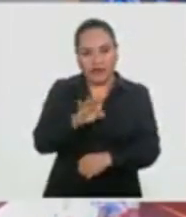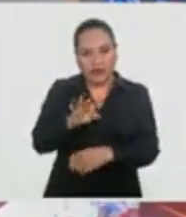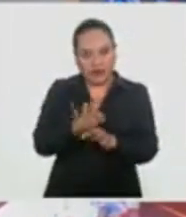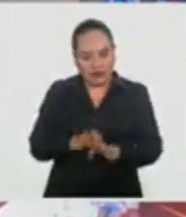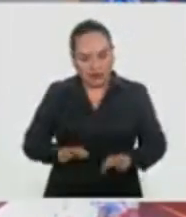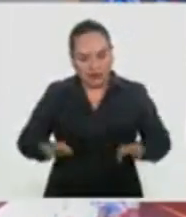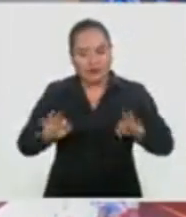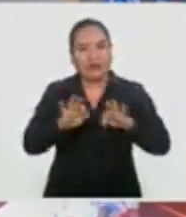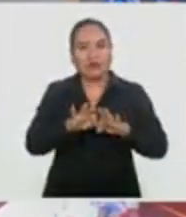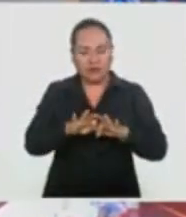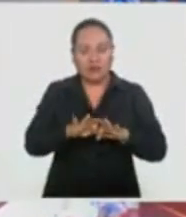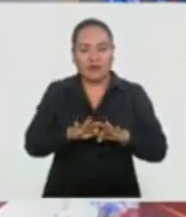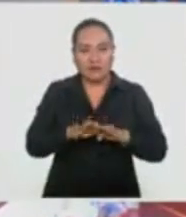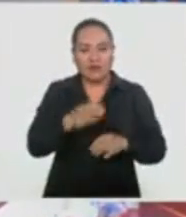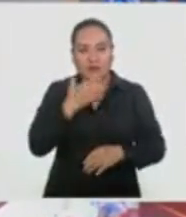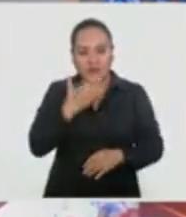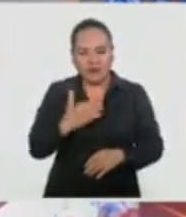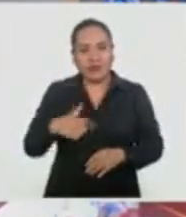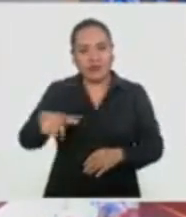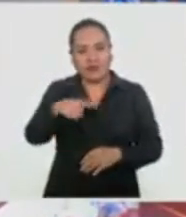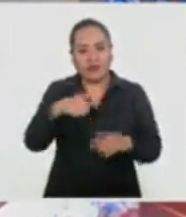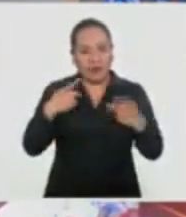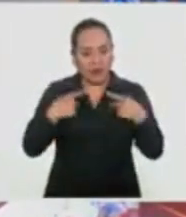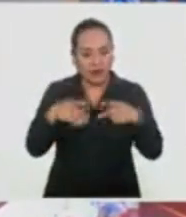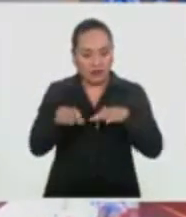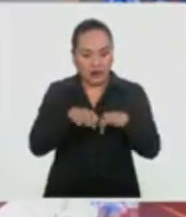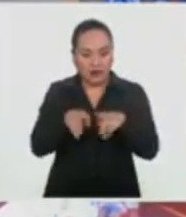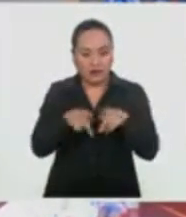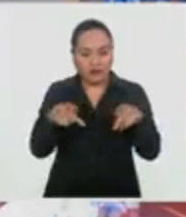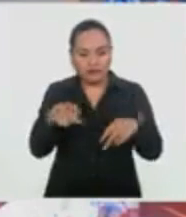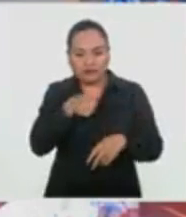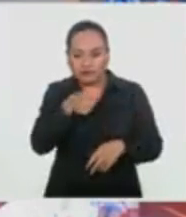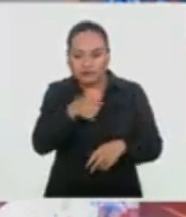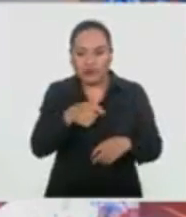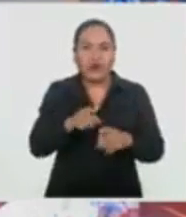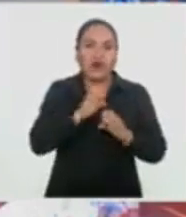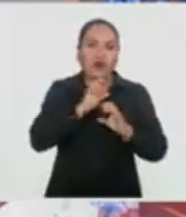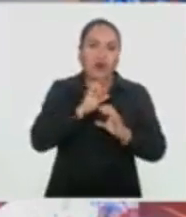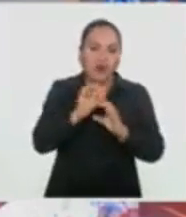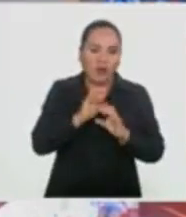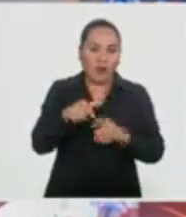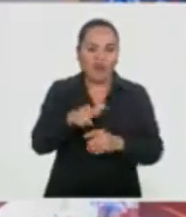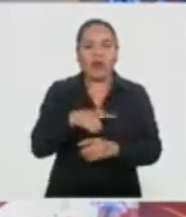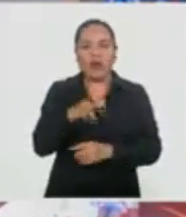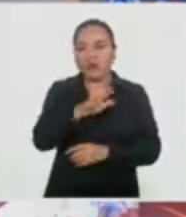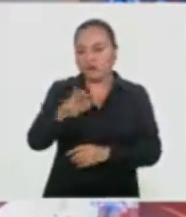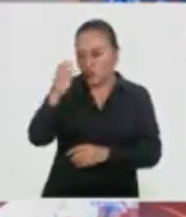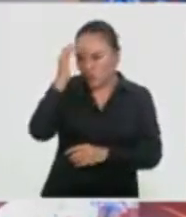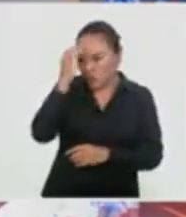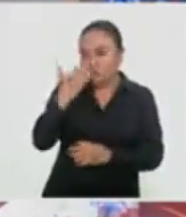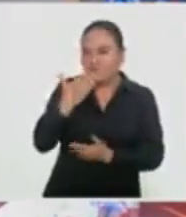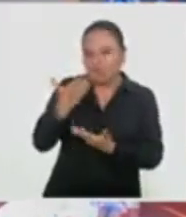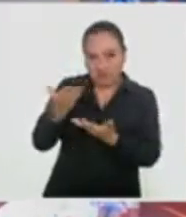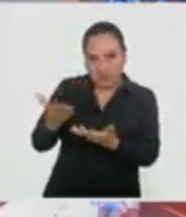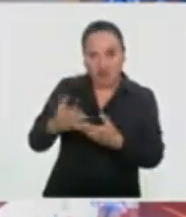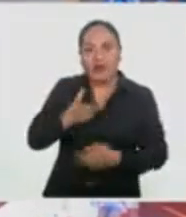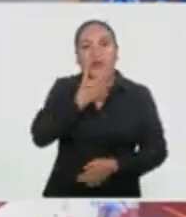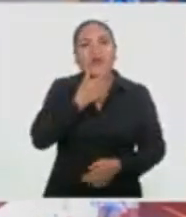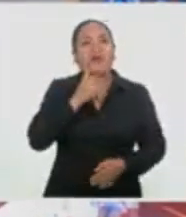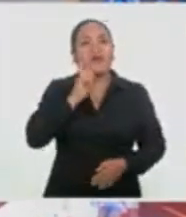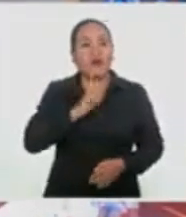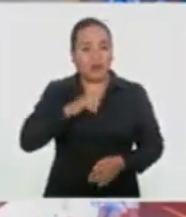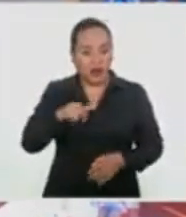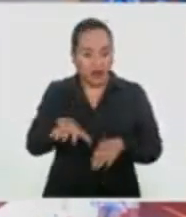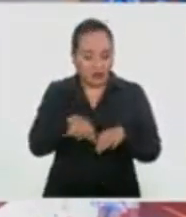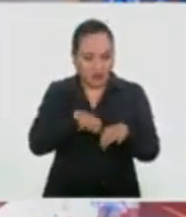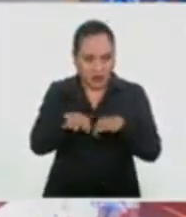importante realizar un merecido reconocimiento a las mujeres y hombres que diariamente, a